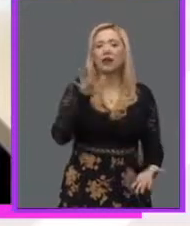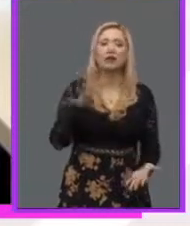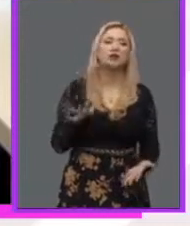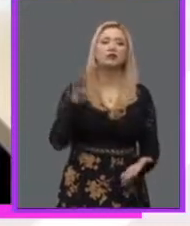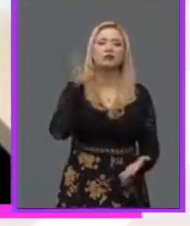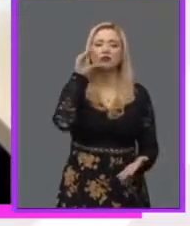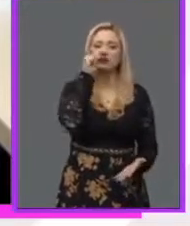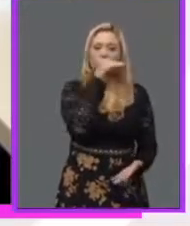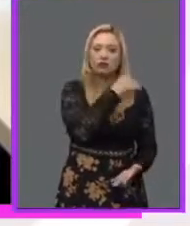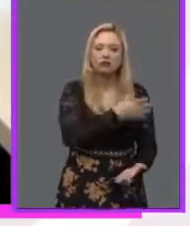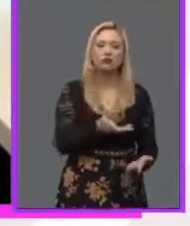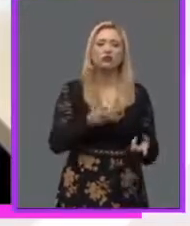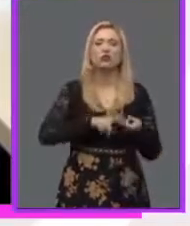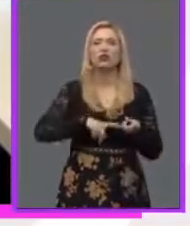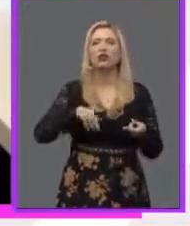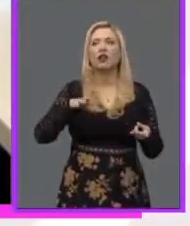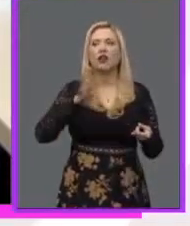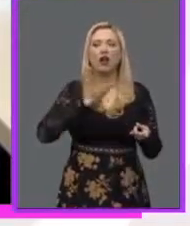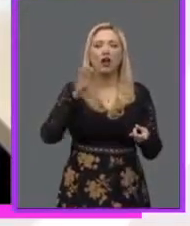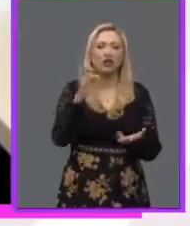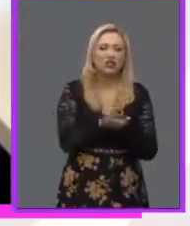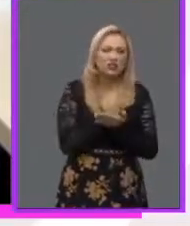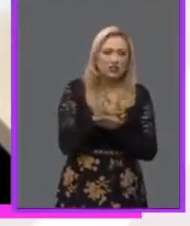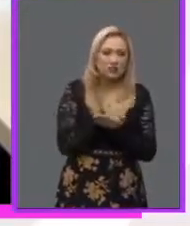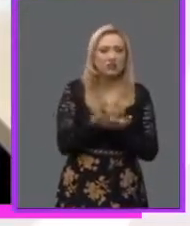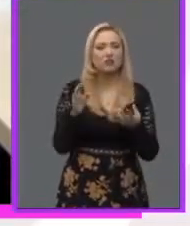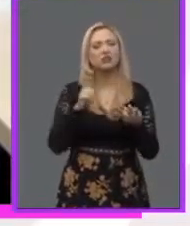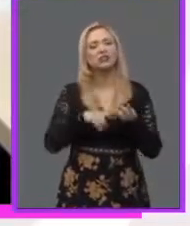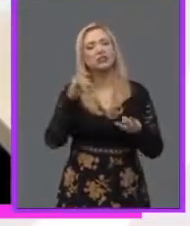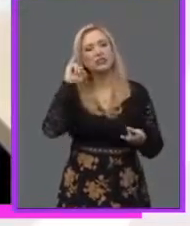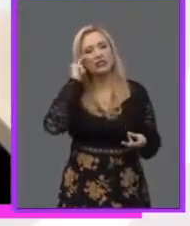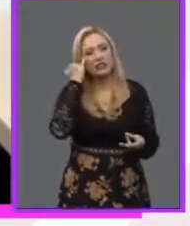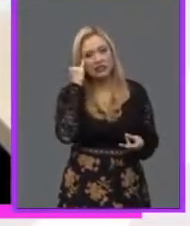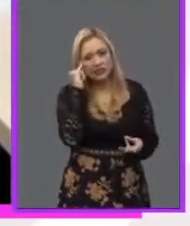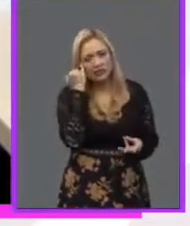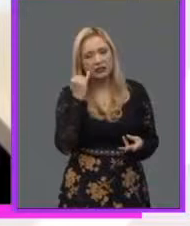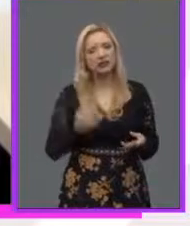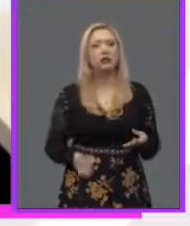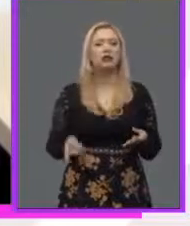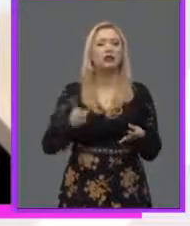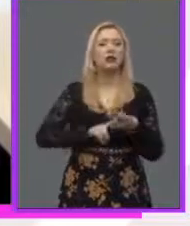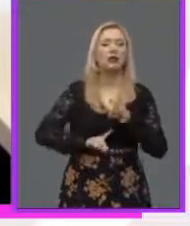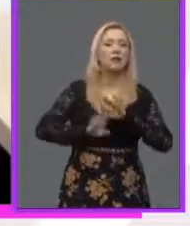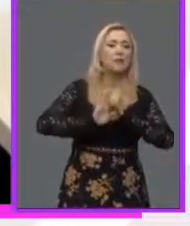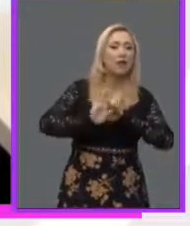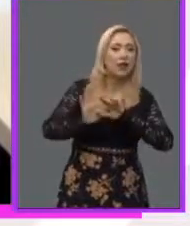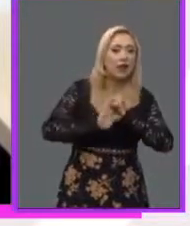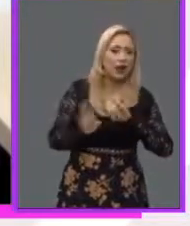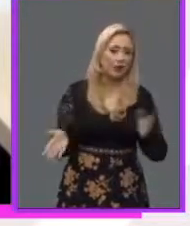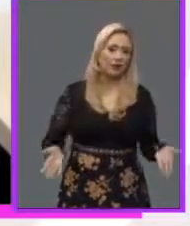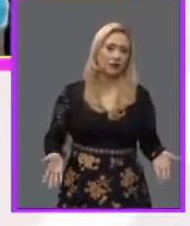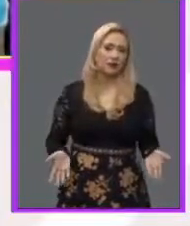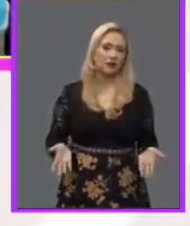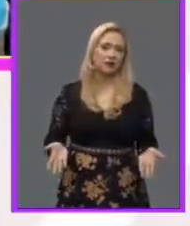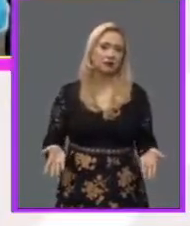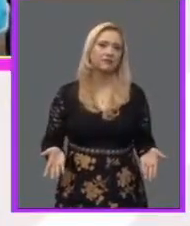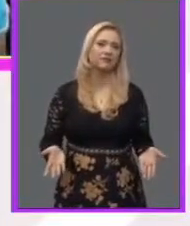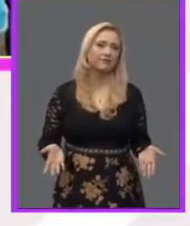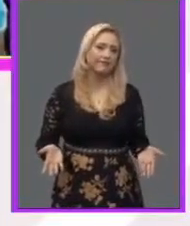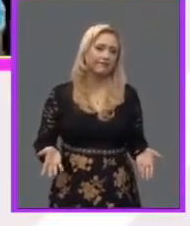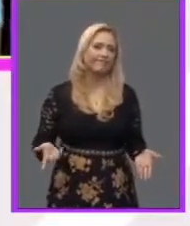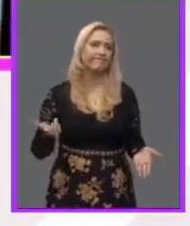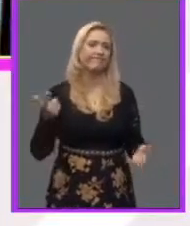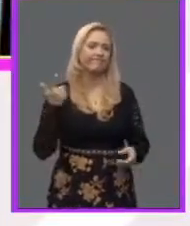fuerte de personas racializadas y sobre todo de personas indígenas y de personas migrantes, ¿no? Que eso es muy marcado